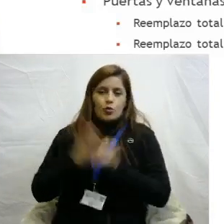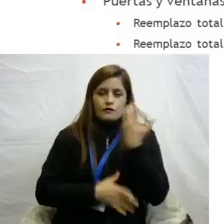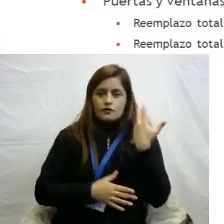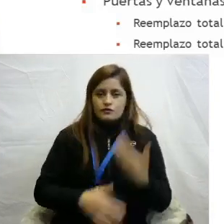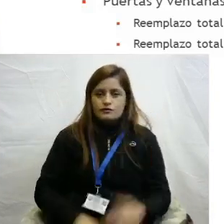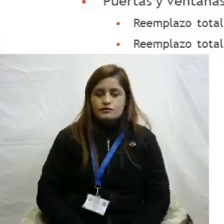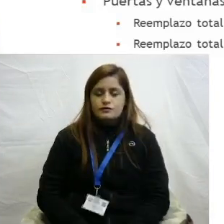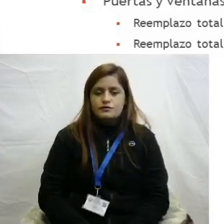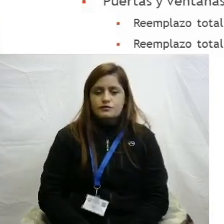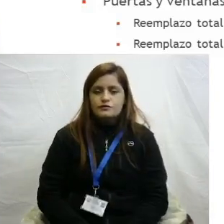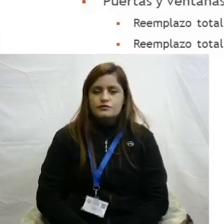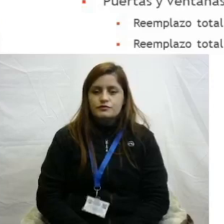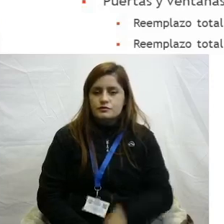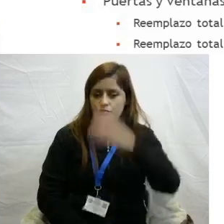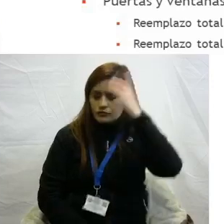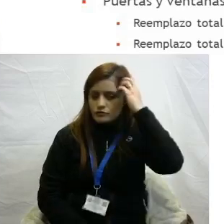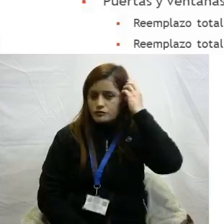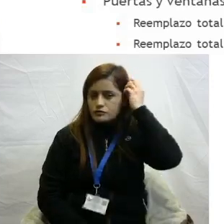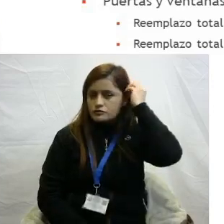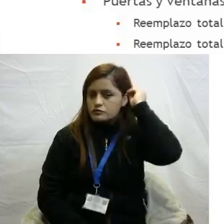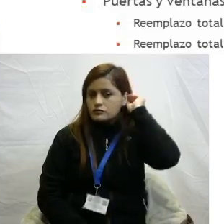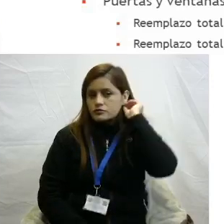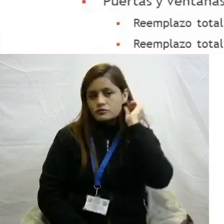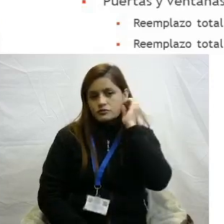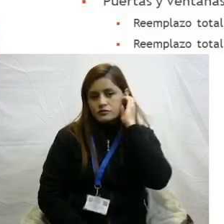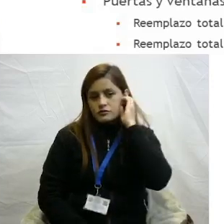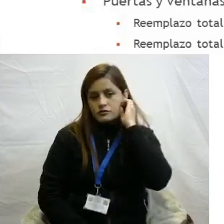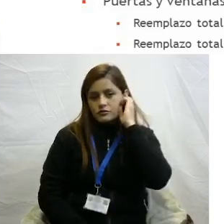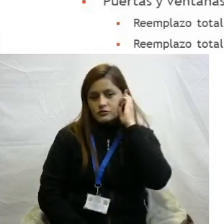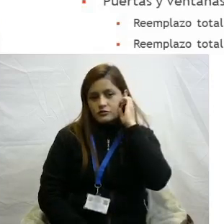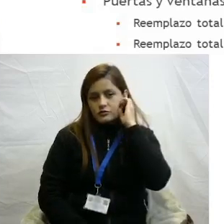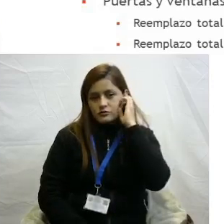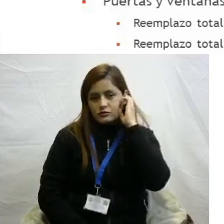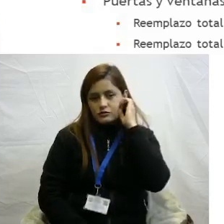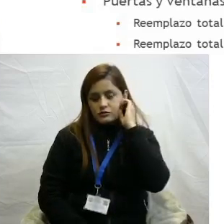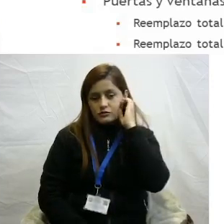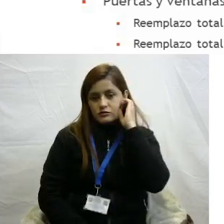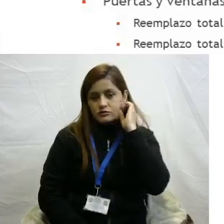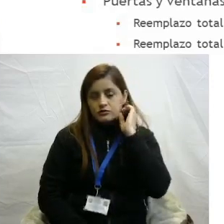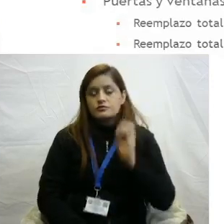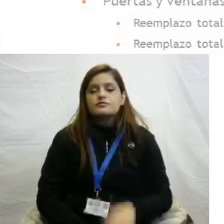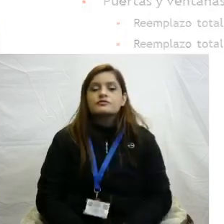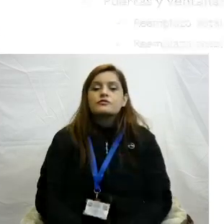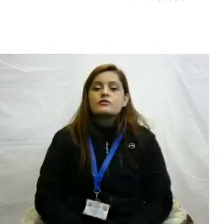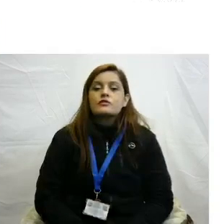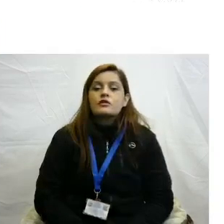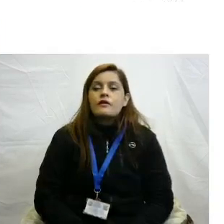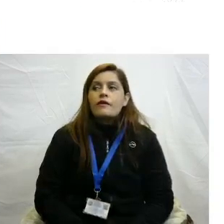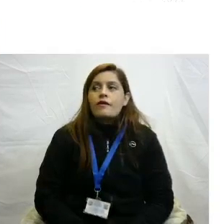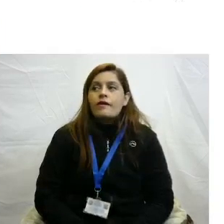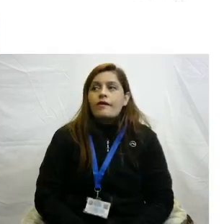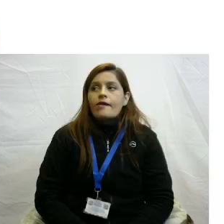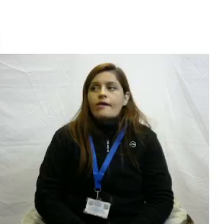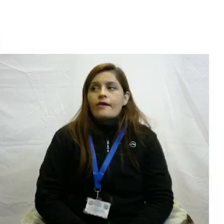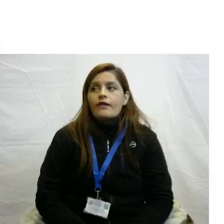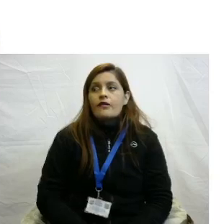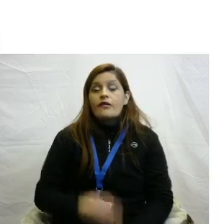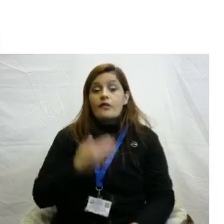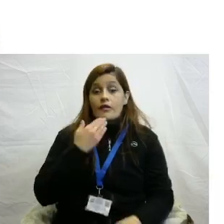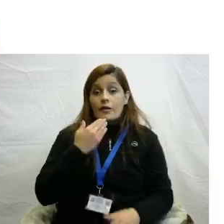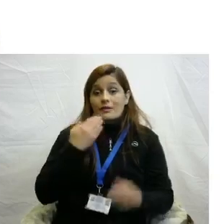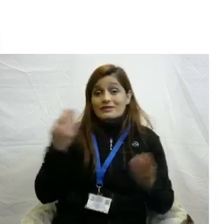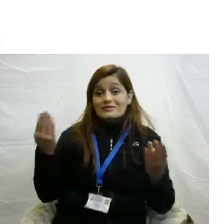el reemplazo total de ventanas, y en este caso proponemos la instalación de termopanel, ¿ya? También con el